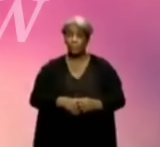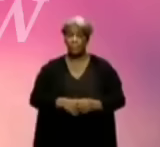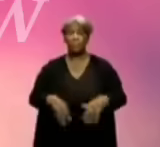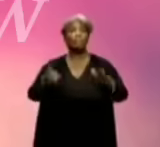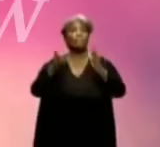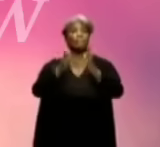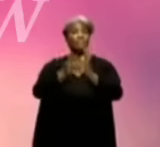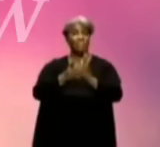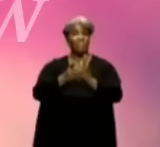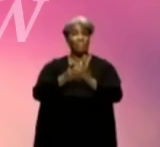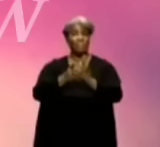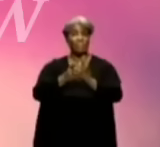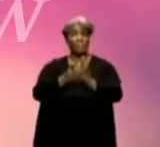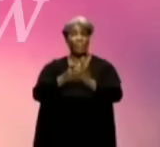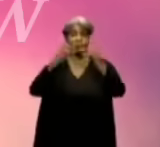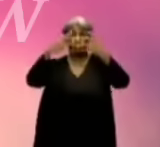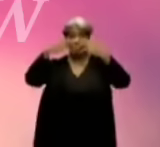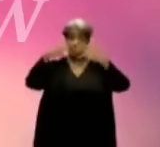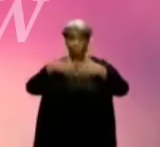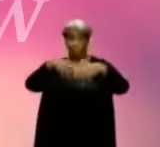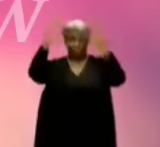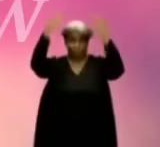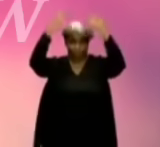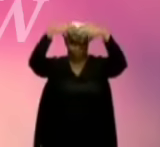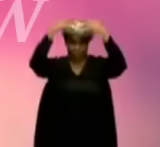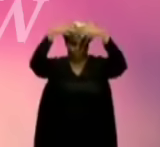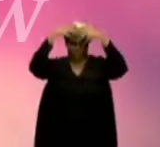de parálisis cerebral. Básicamente esas tres partes.